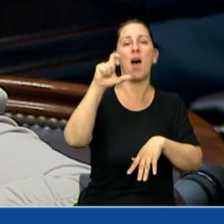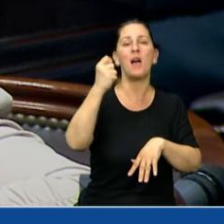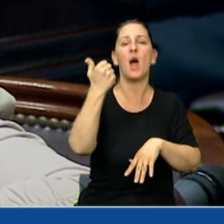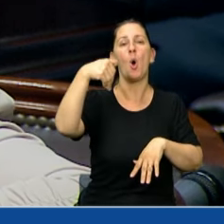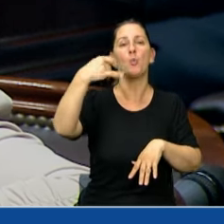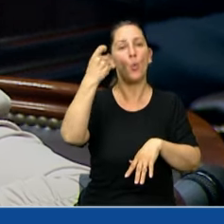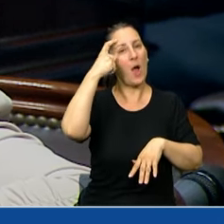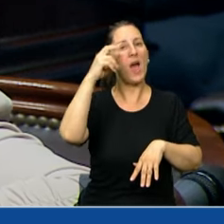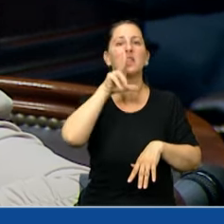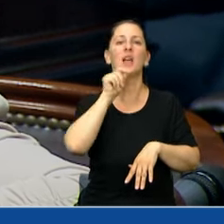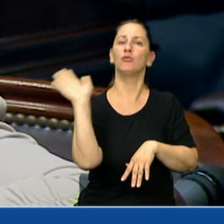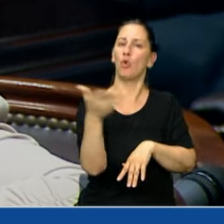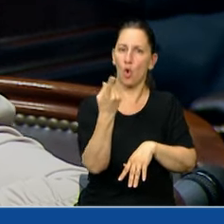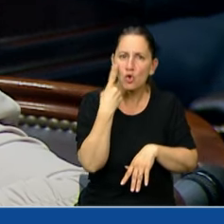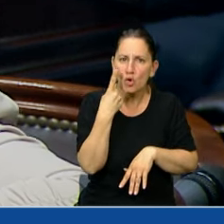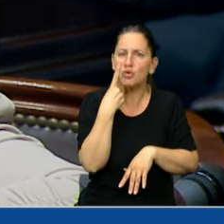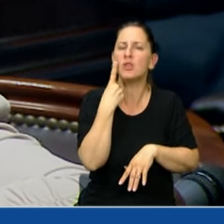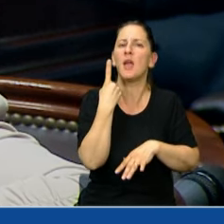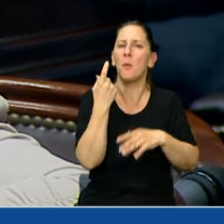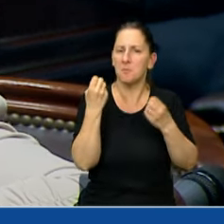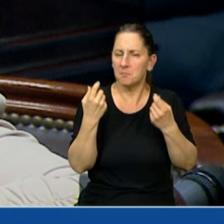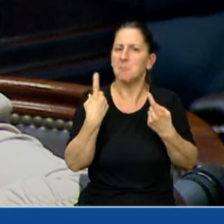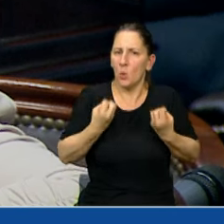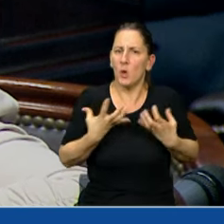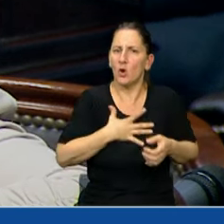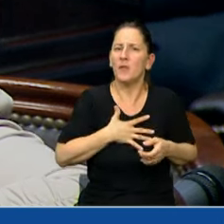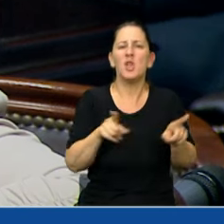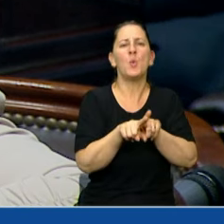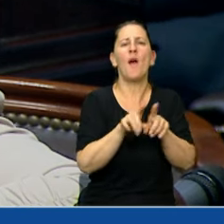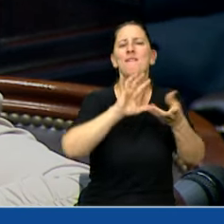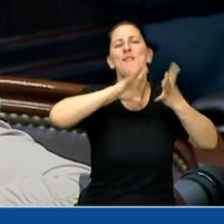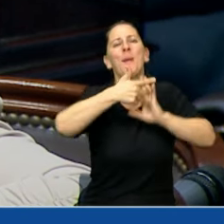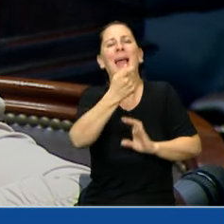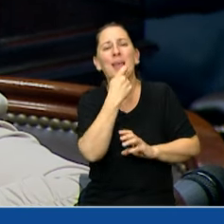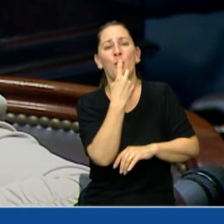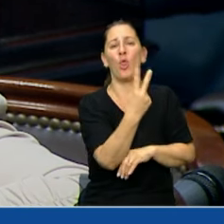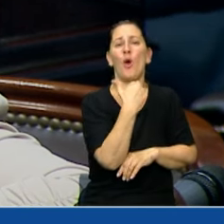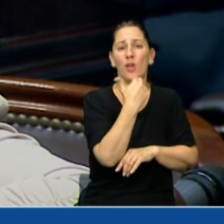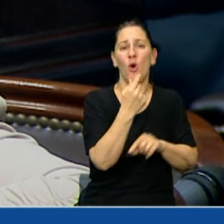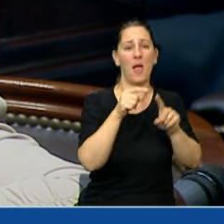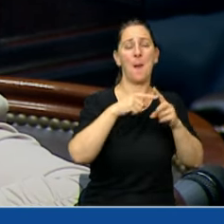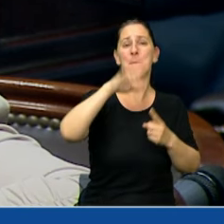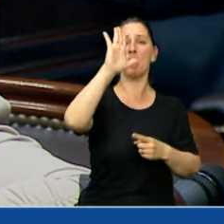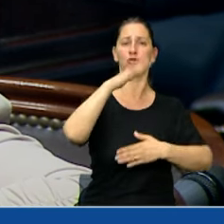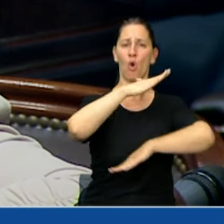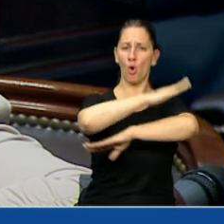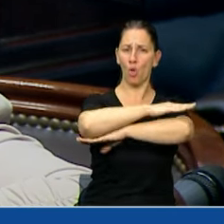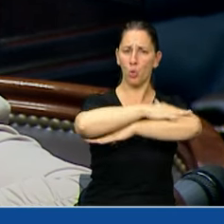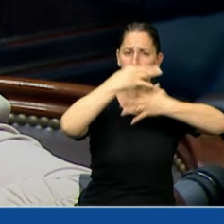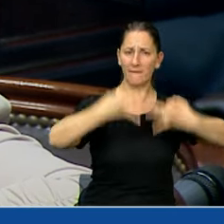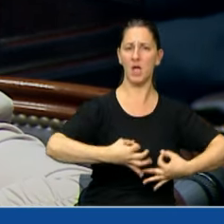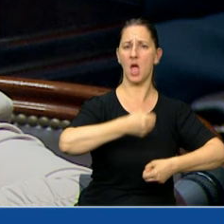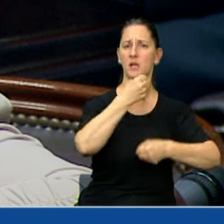reconocemos y y todos celebramos en alguna medida es como cuando tenés dos hijos el mayor es un hijo disciplinado que siempre